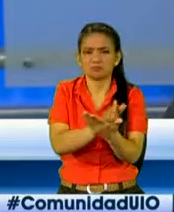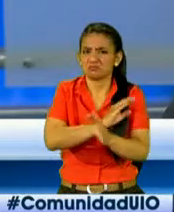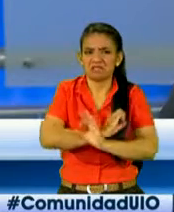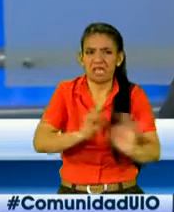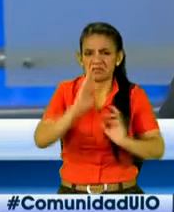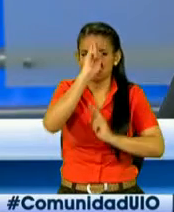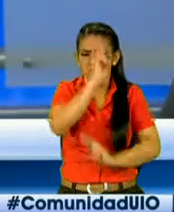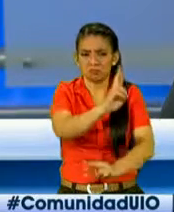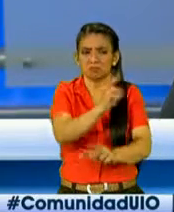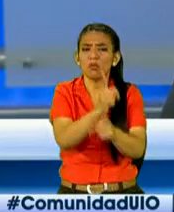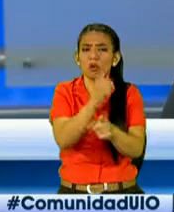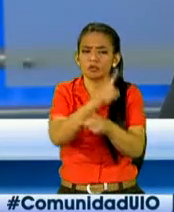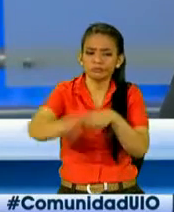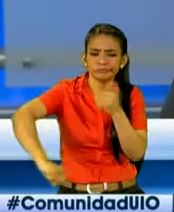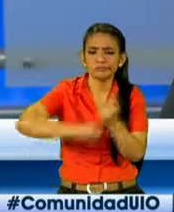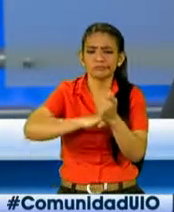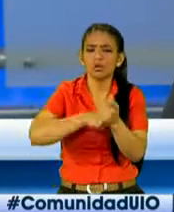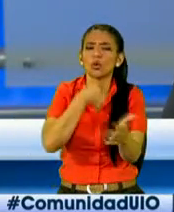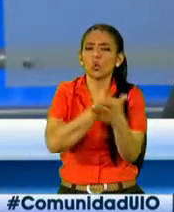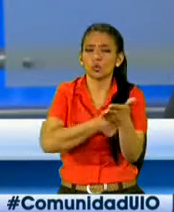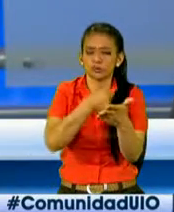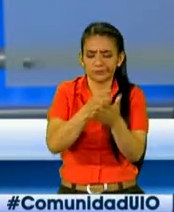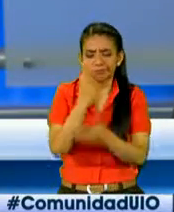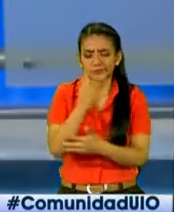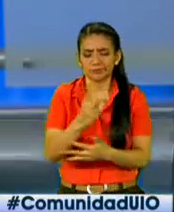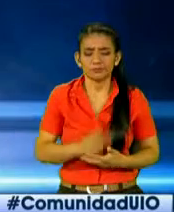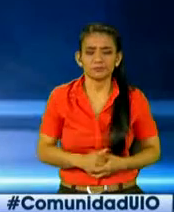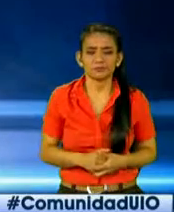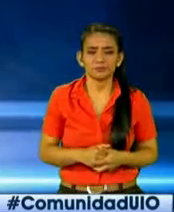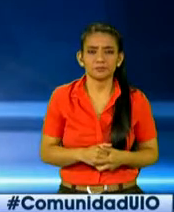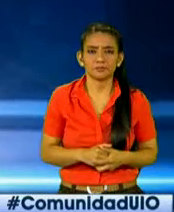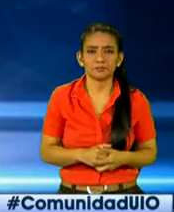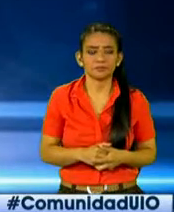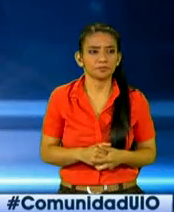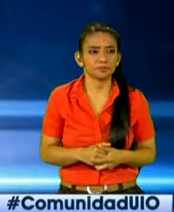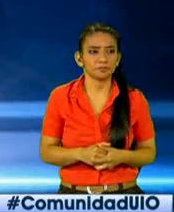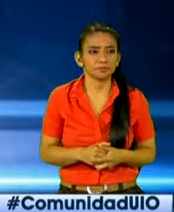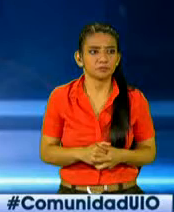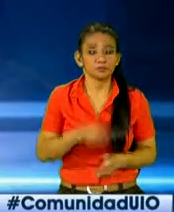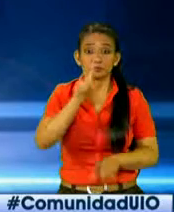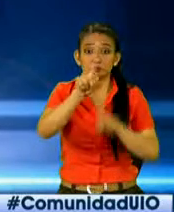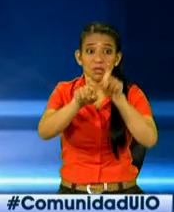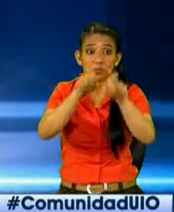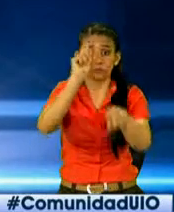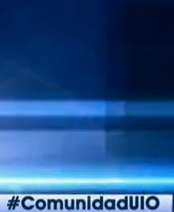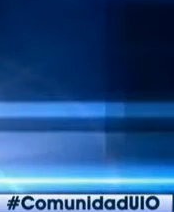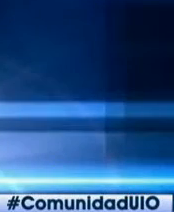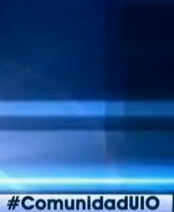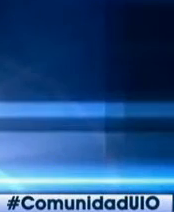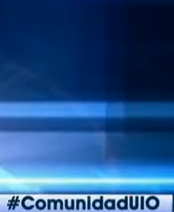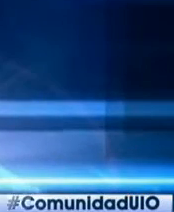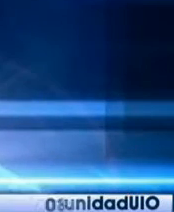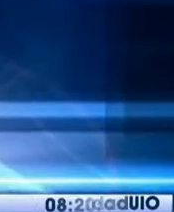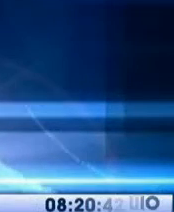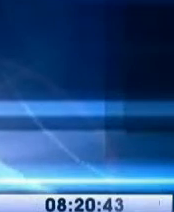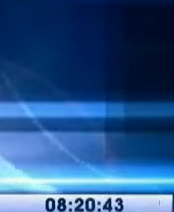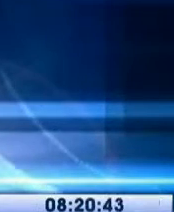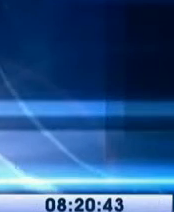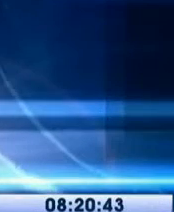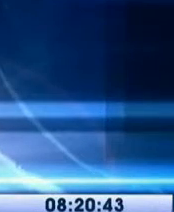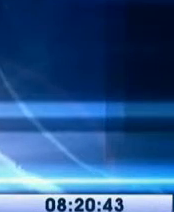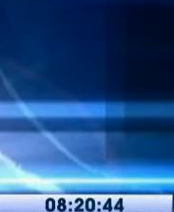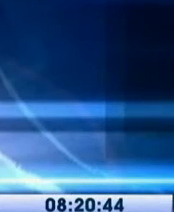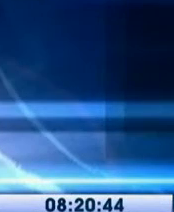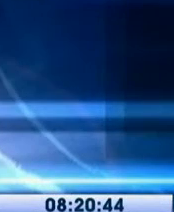a unirse a su lucha. Veamos los detalles de esto. ¿Está usted de acuerdo que en el cantón de su domicilio se prohíban los espectáculos